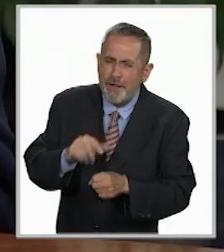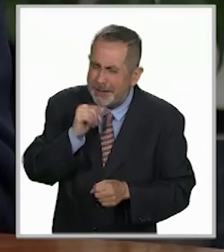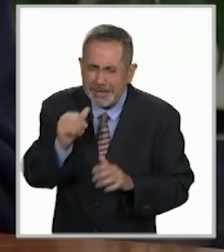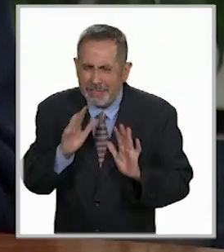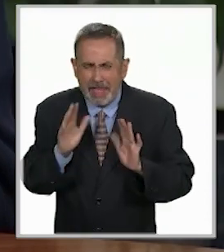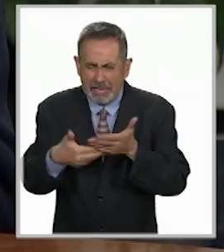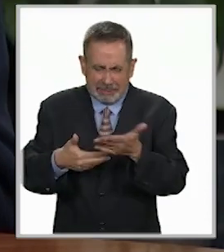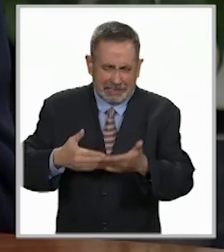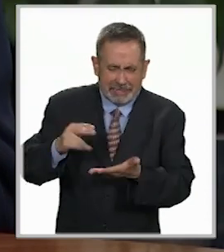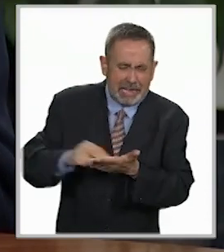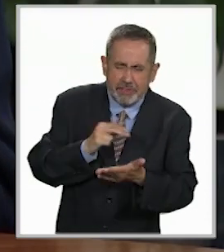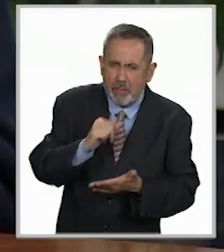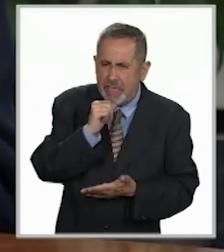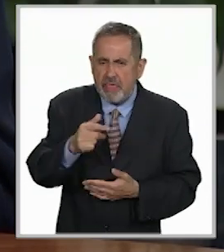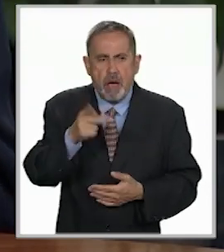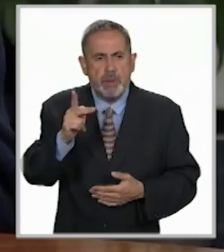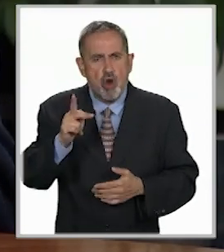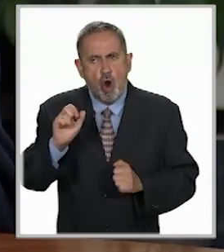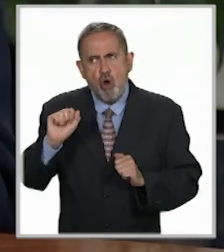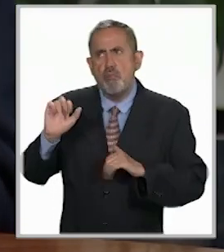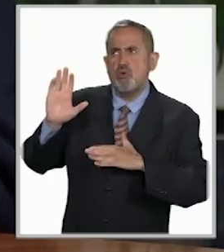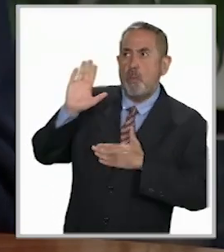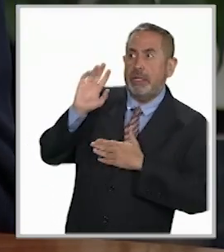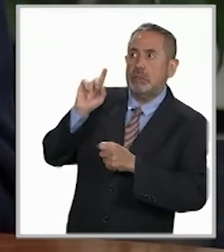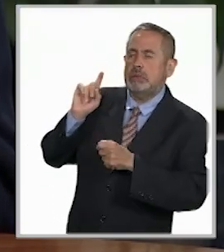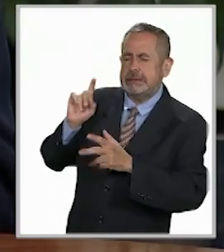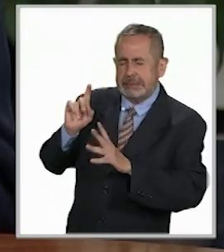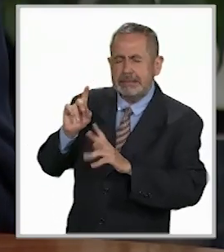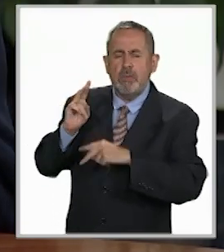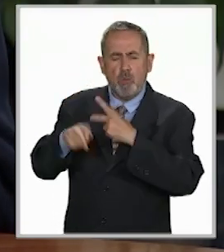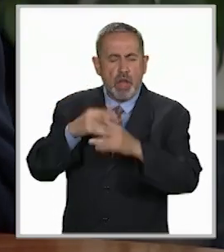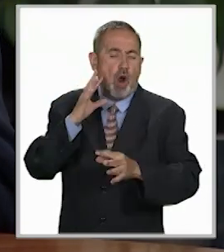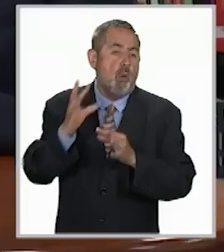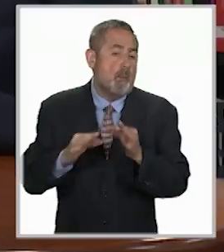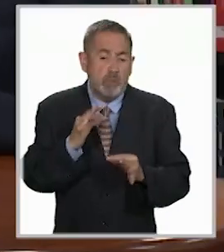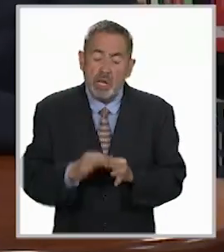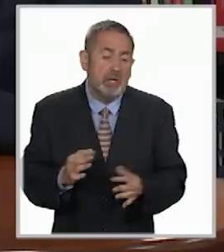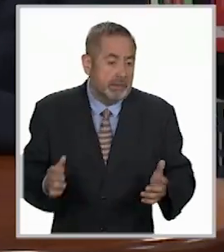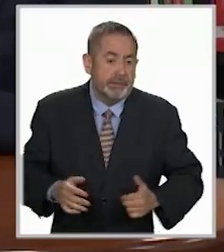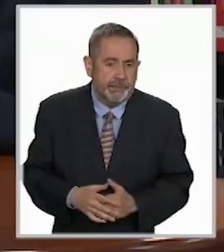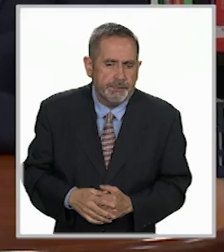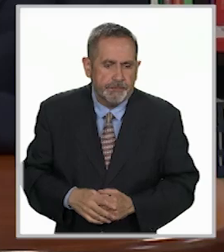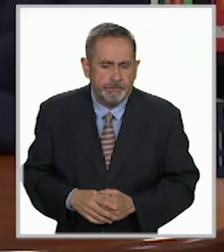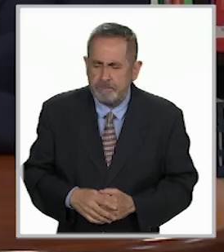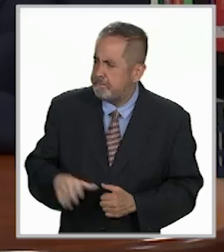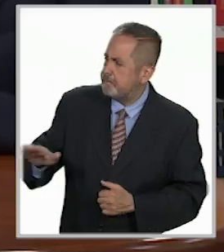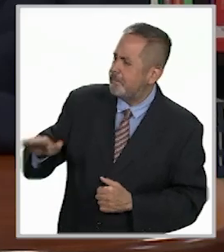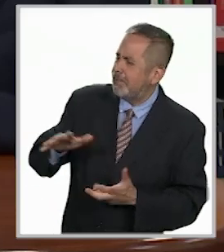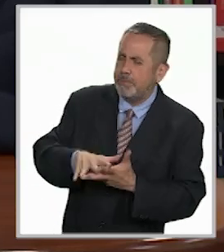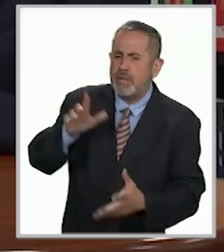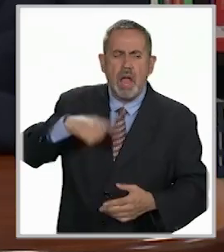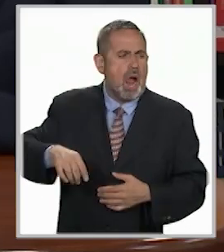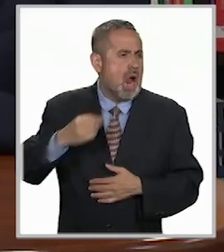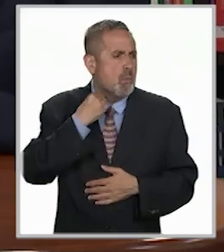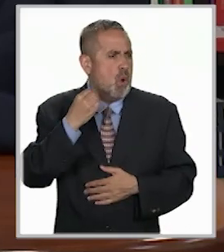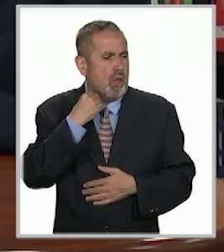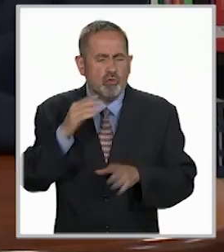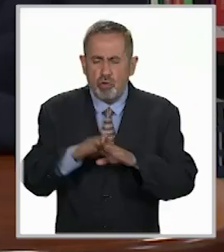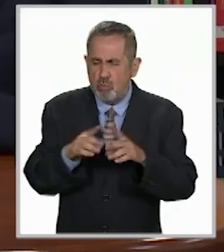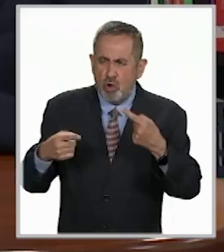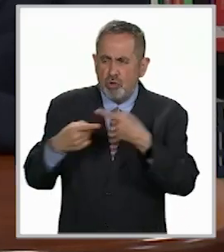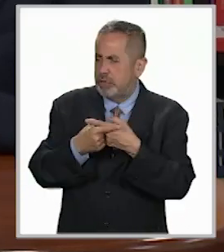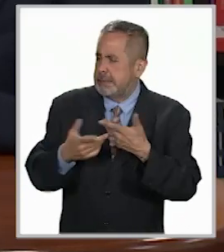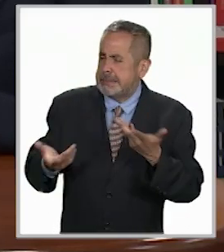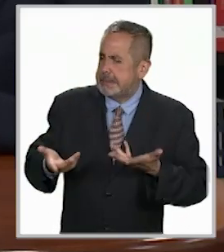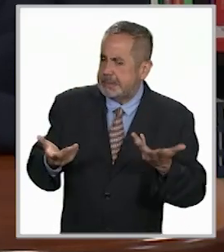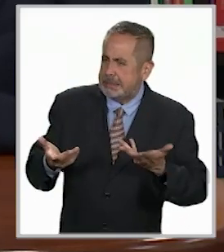no ratificó a través de un tratado, sí se obligó de alguna manera a cumplir. ¿Hasta qué punto es para la mayoría de los abogados